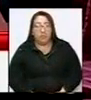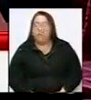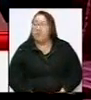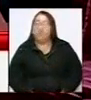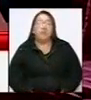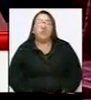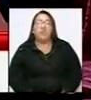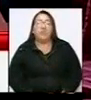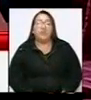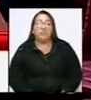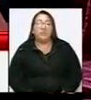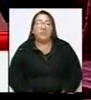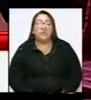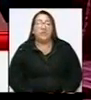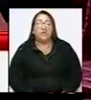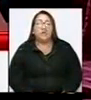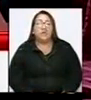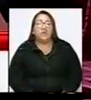Alvin, ¿está